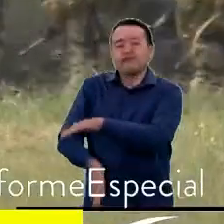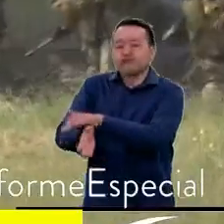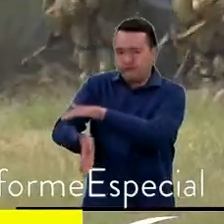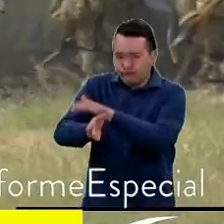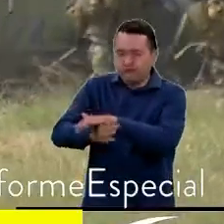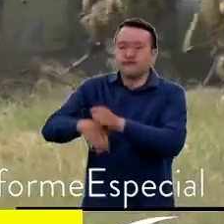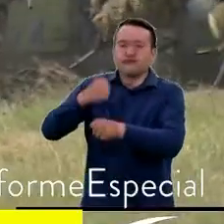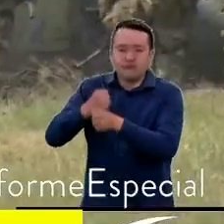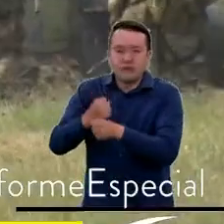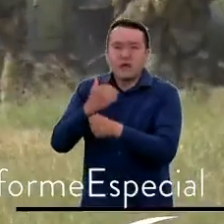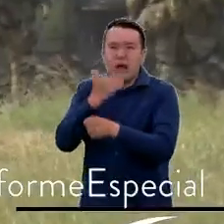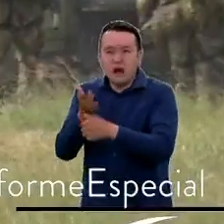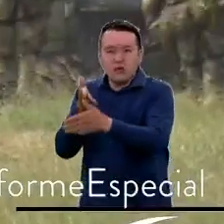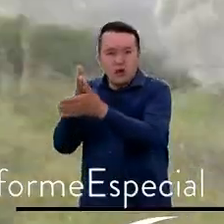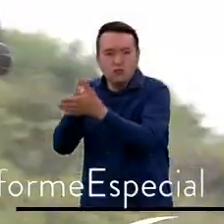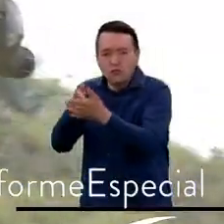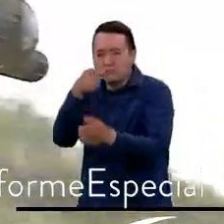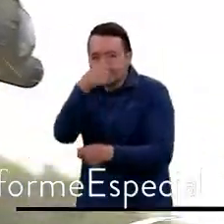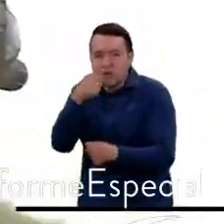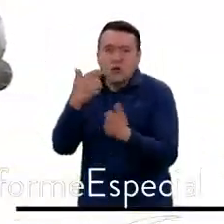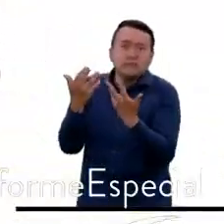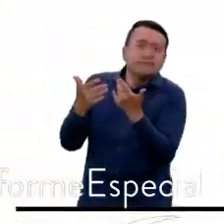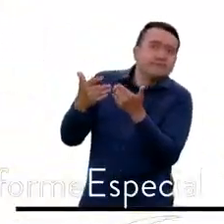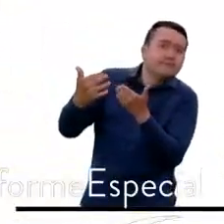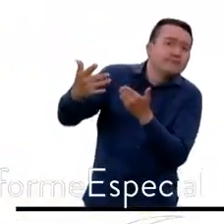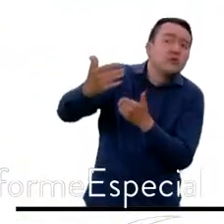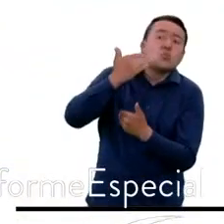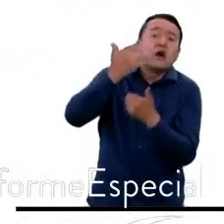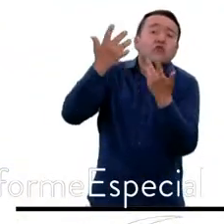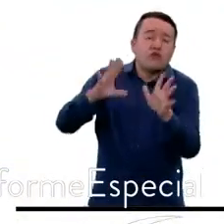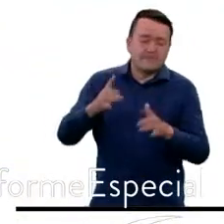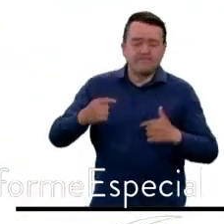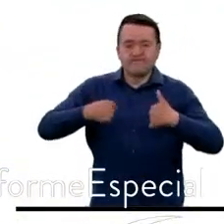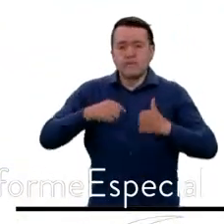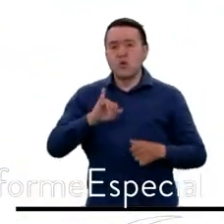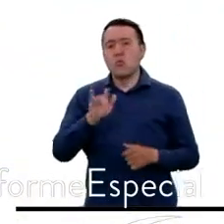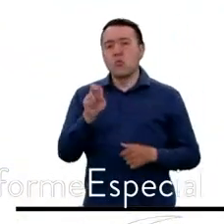contra las drogas que pareciera no tener final. Juan Andrés Beltrán, Noticias Caracol.